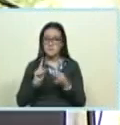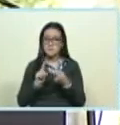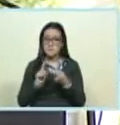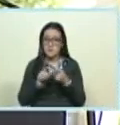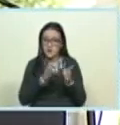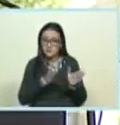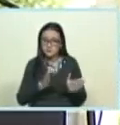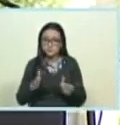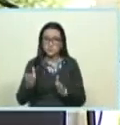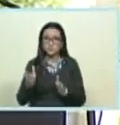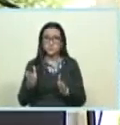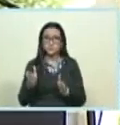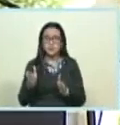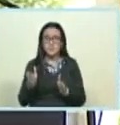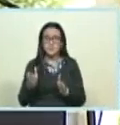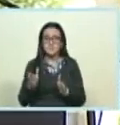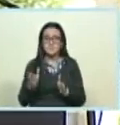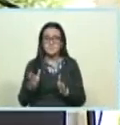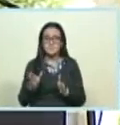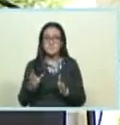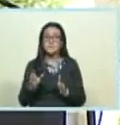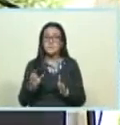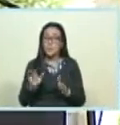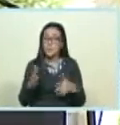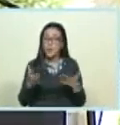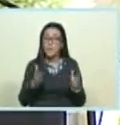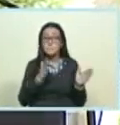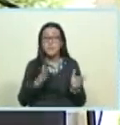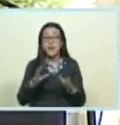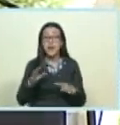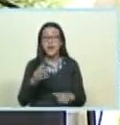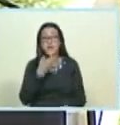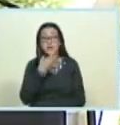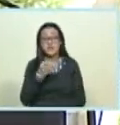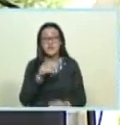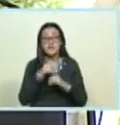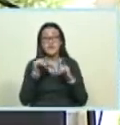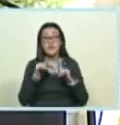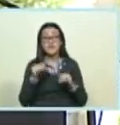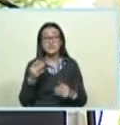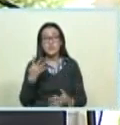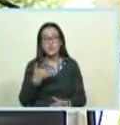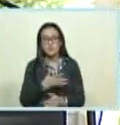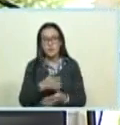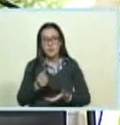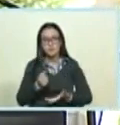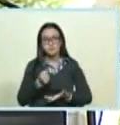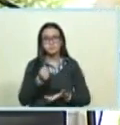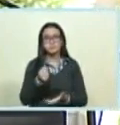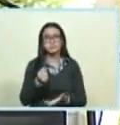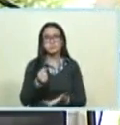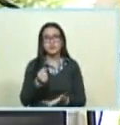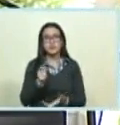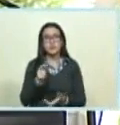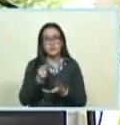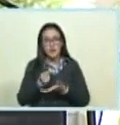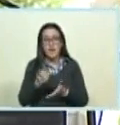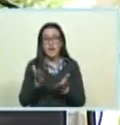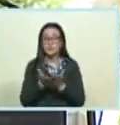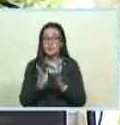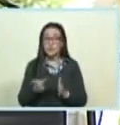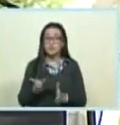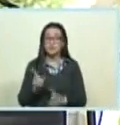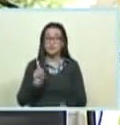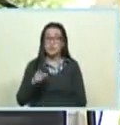etapa, en la etapa del plan Navidades Felices, 4 millones de bonos y ordenado que ese bono llegue a los